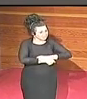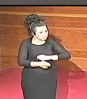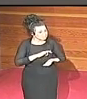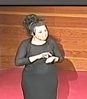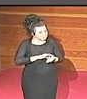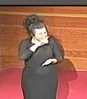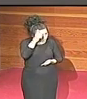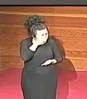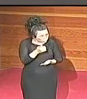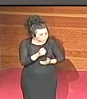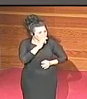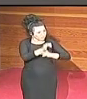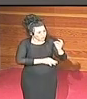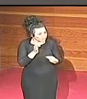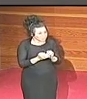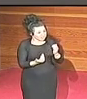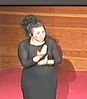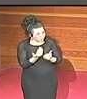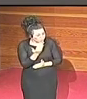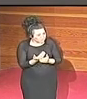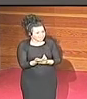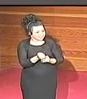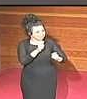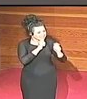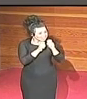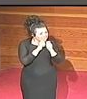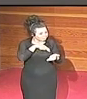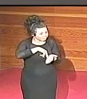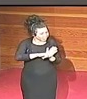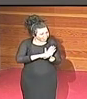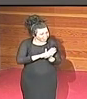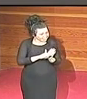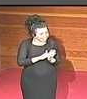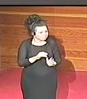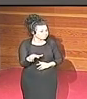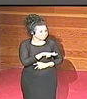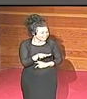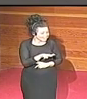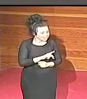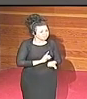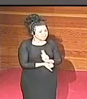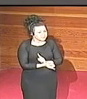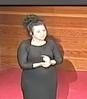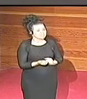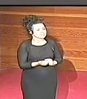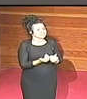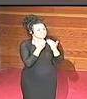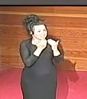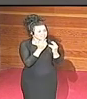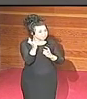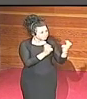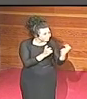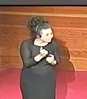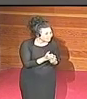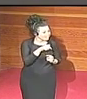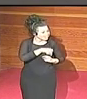bertatik bertara jardunaldietara. Bueno, buenas tardes y gracias por su presencia dentro de las jornadas sobre periodismo organizadas por el Servicio de